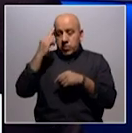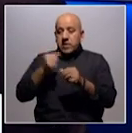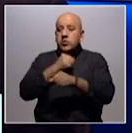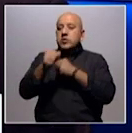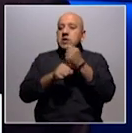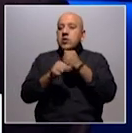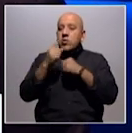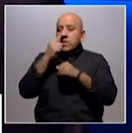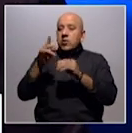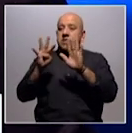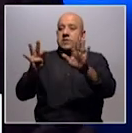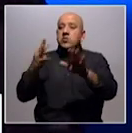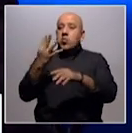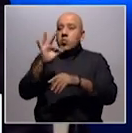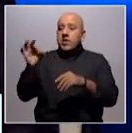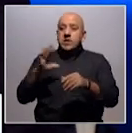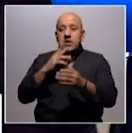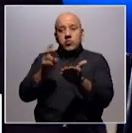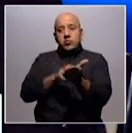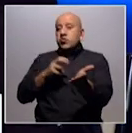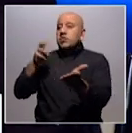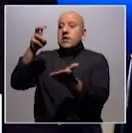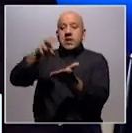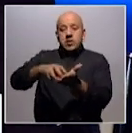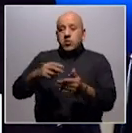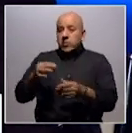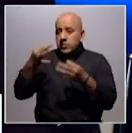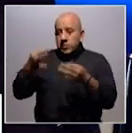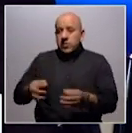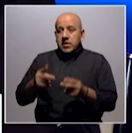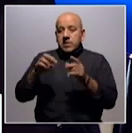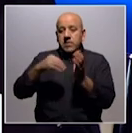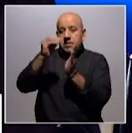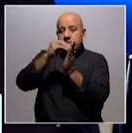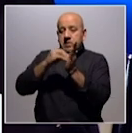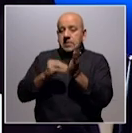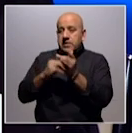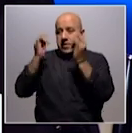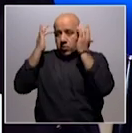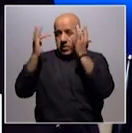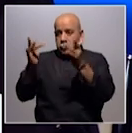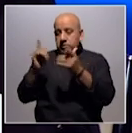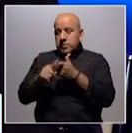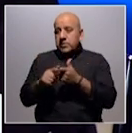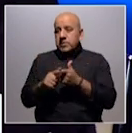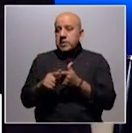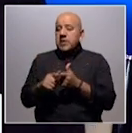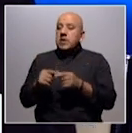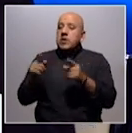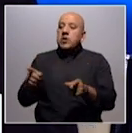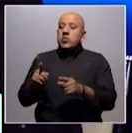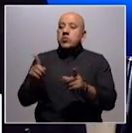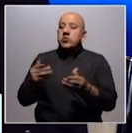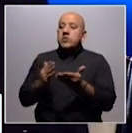40 hubo un salto espectacular de la de la matrícula a nivel de la educación media sí y no